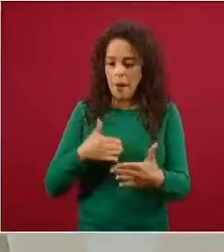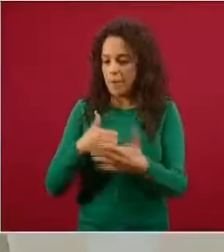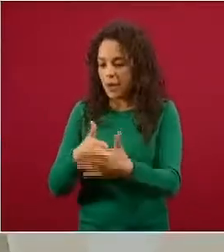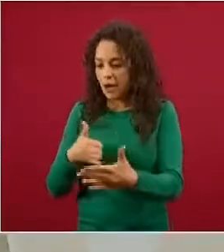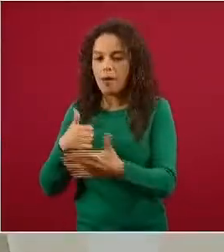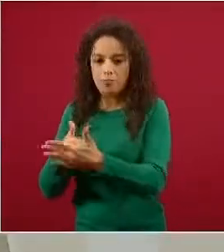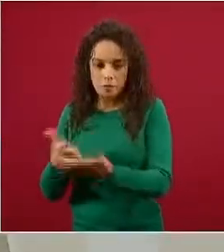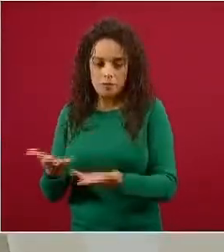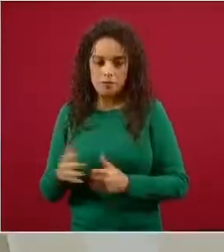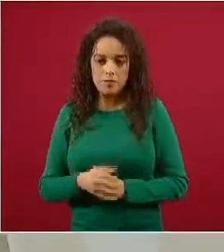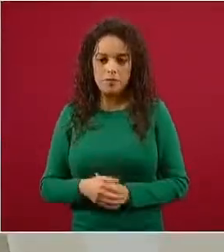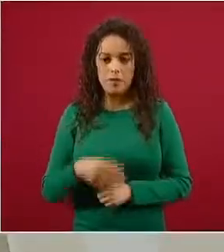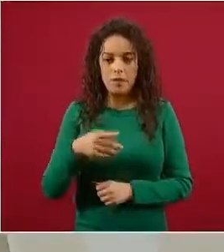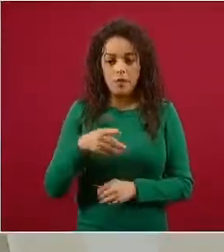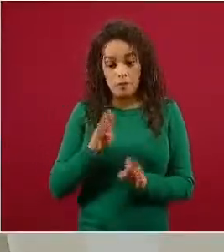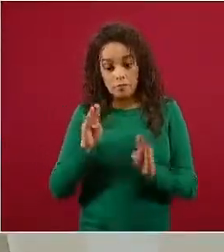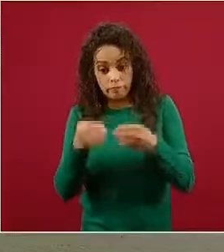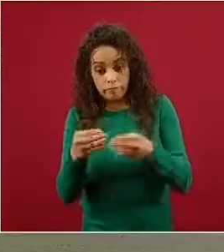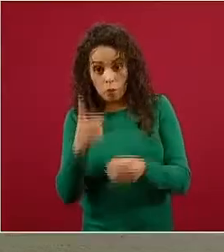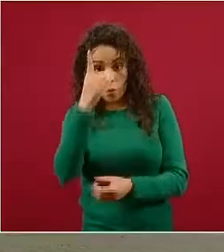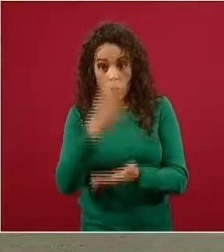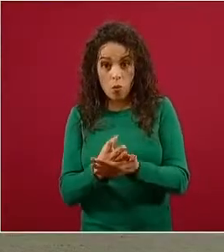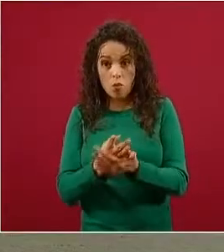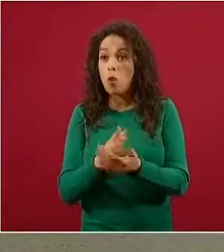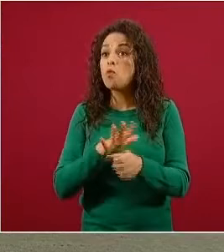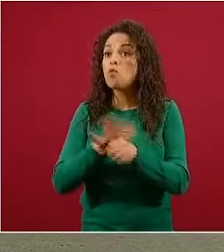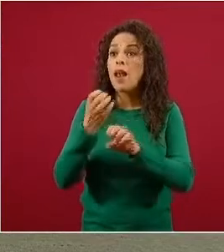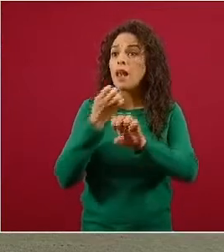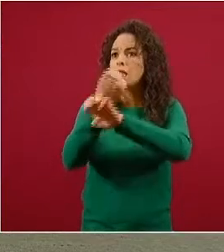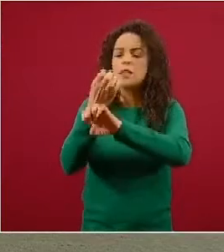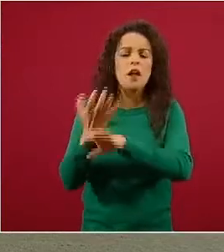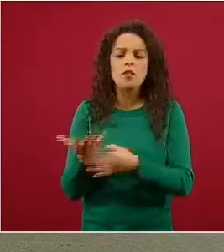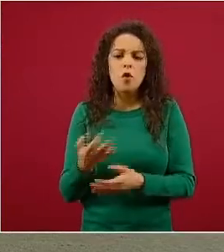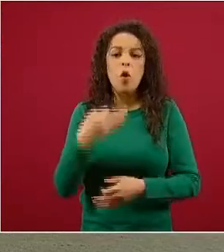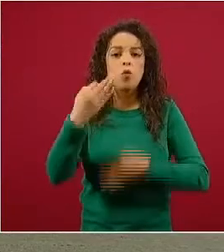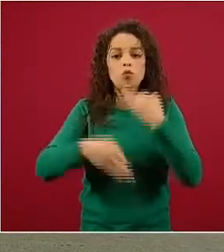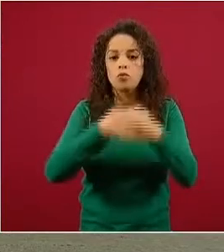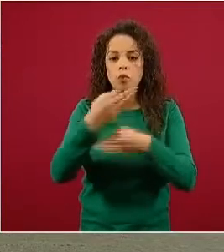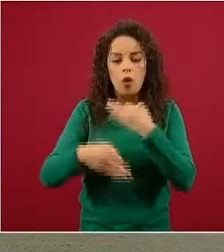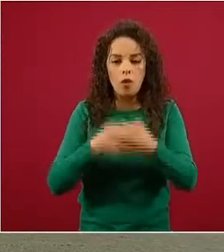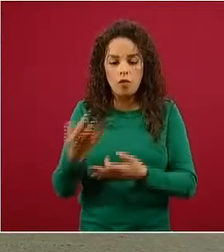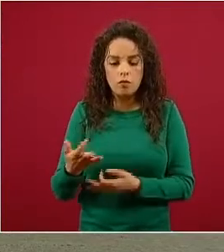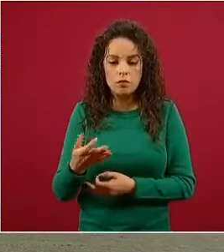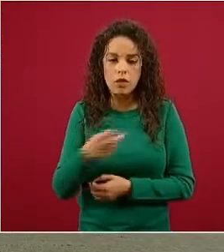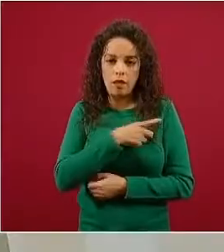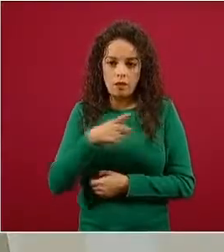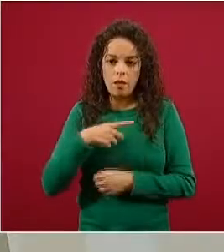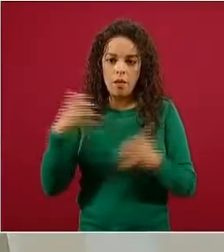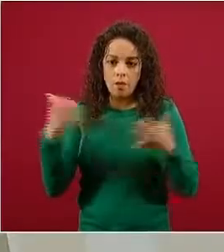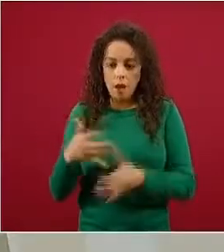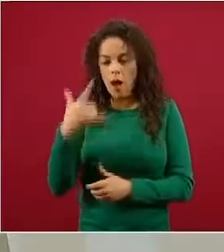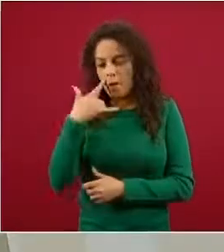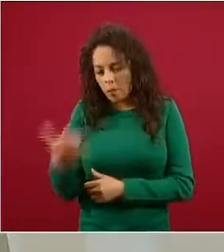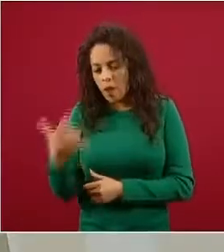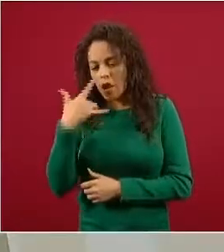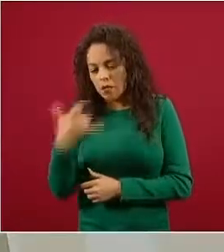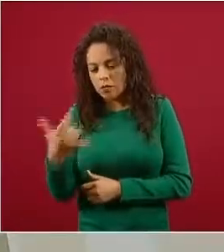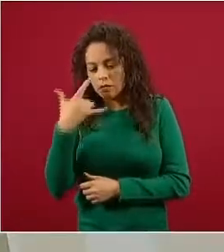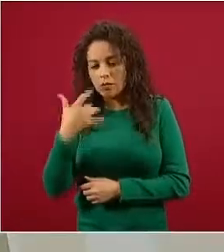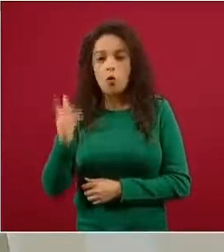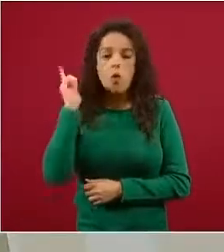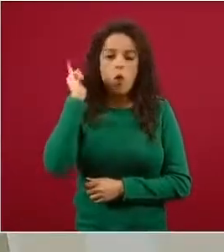los registros civiles dependen de los estados y el esfuerzo de RENAPO que empezó desde el año pasado